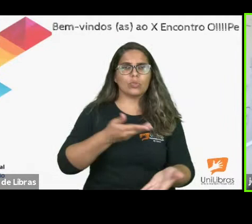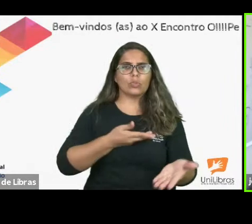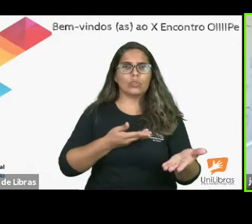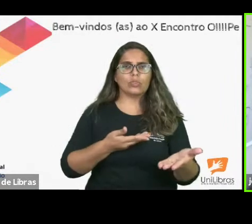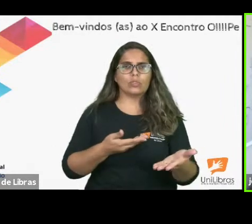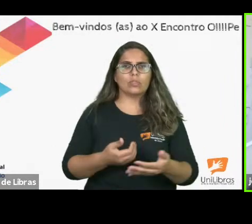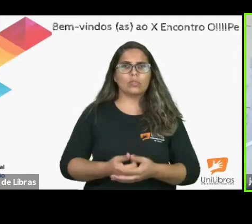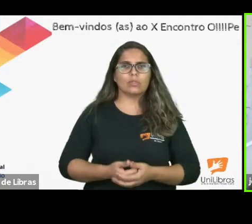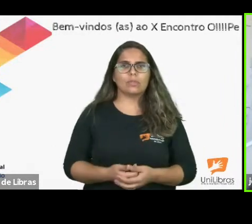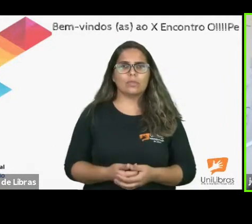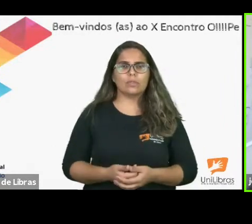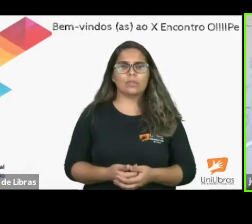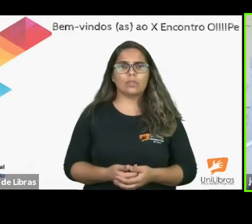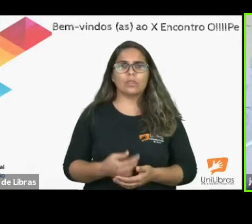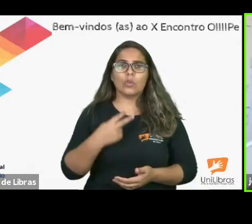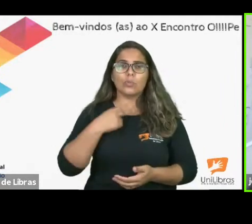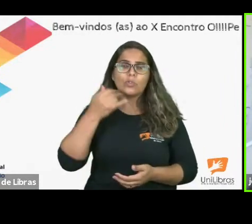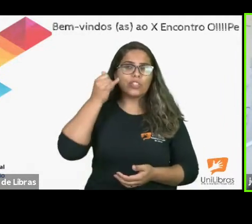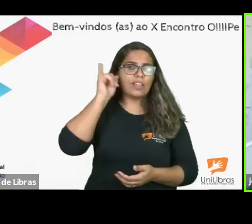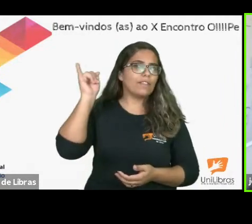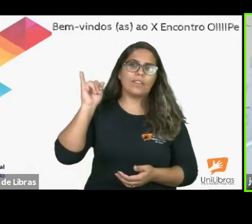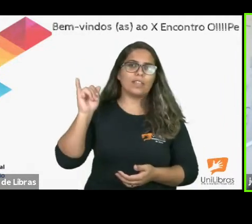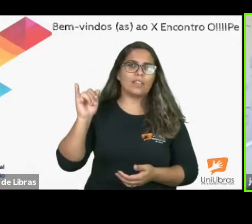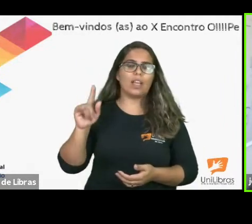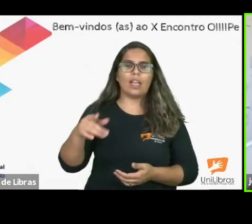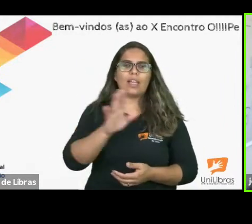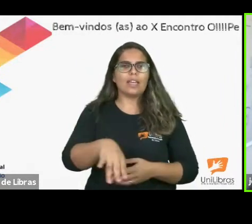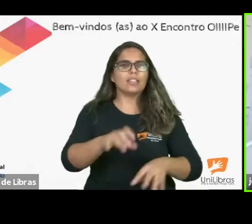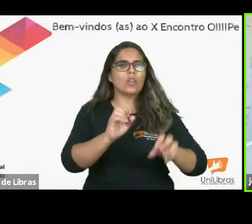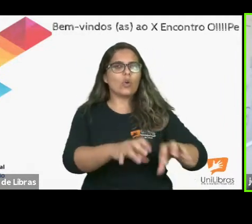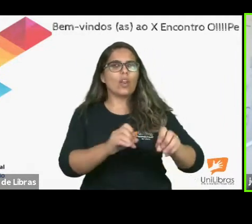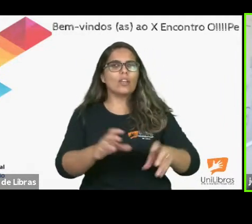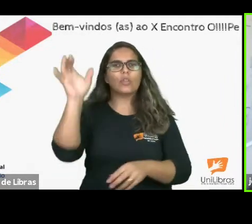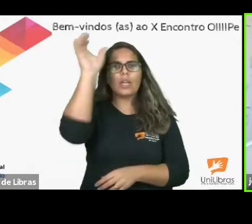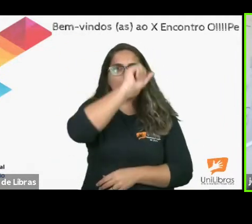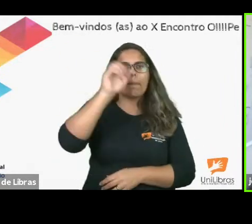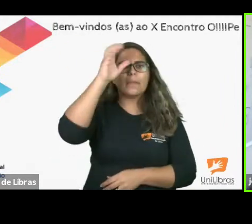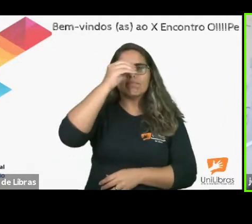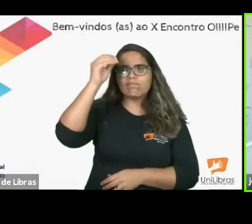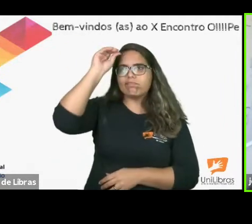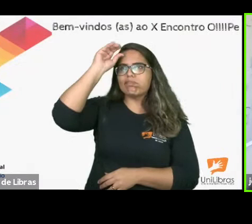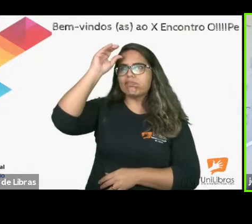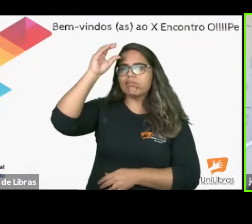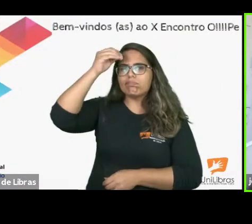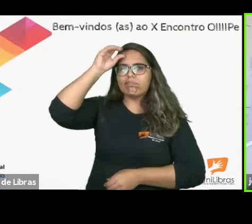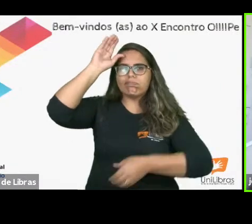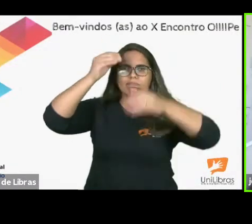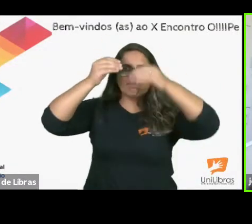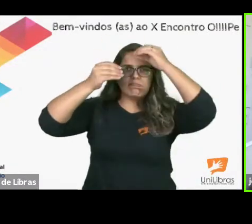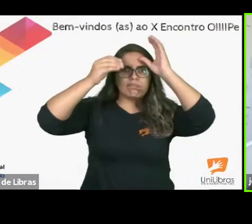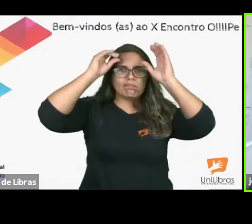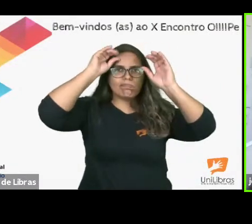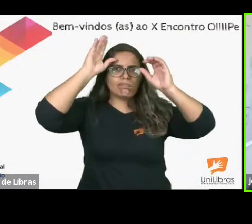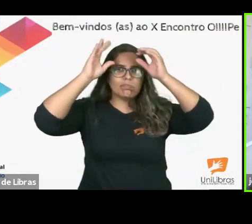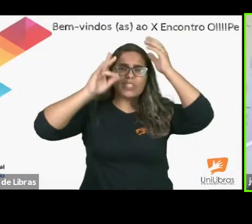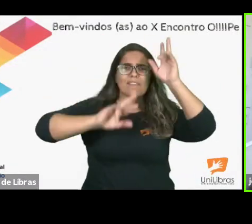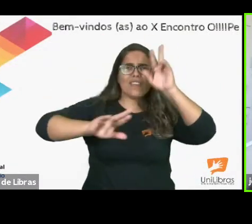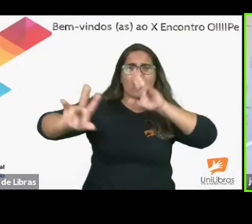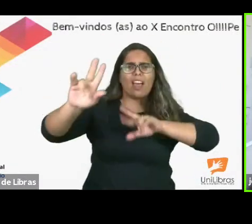No se pueden evitar. Un niño va al colegio, aprende cosas. A lo mejor aprende lo que le enseña el profesor, pero aprende infinitas otras